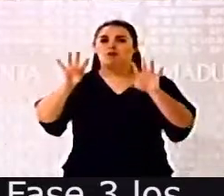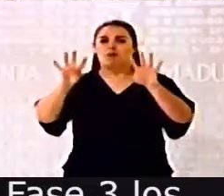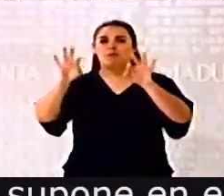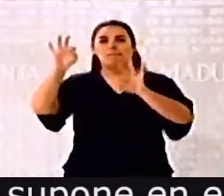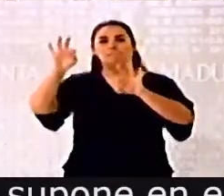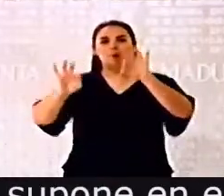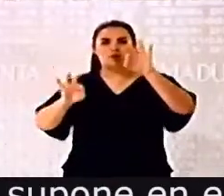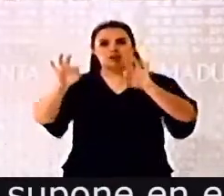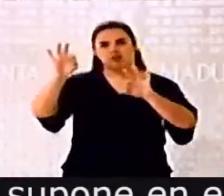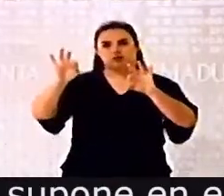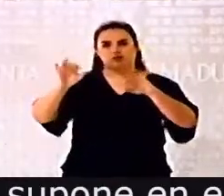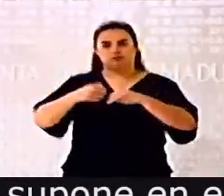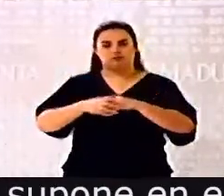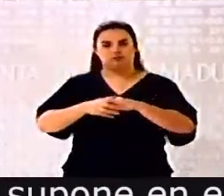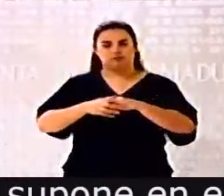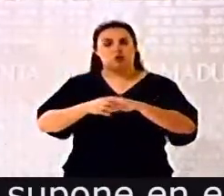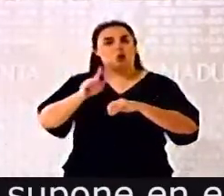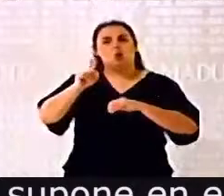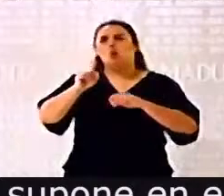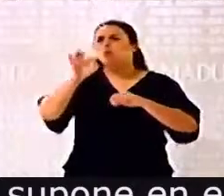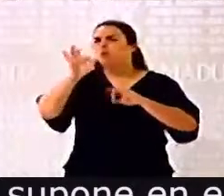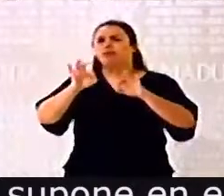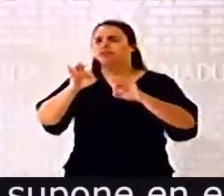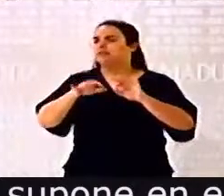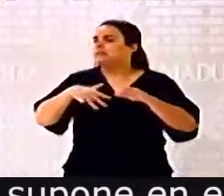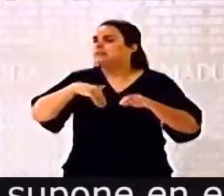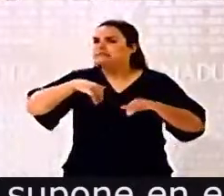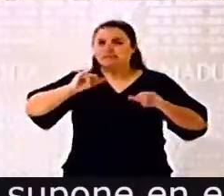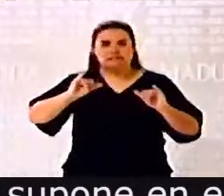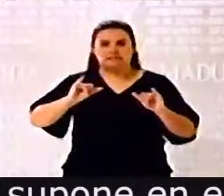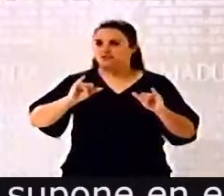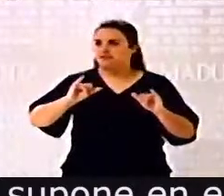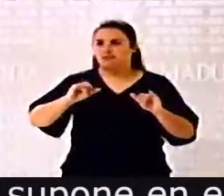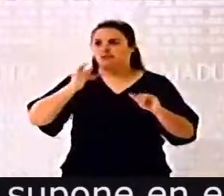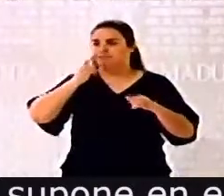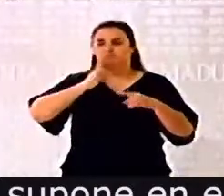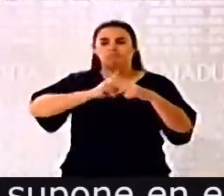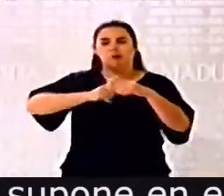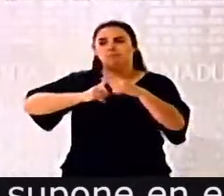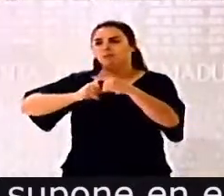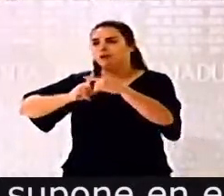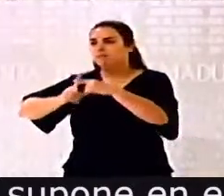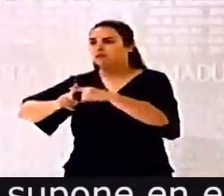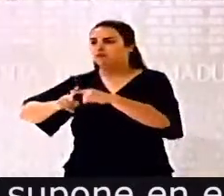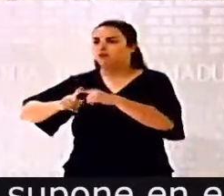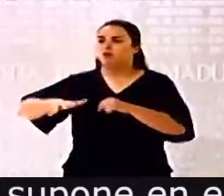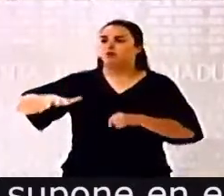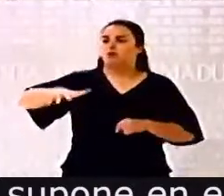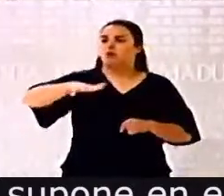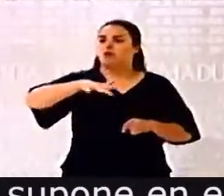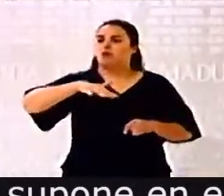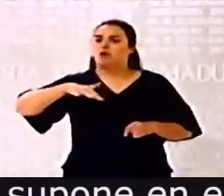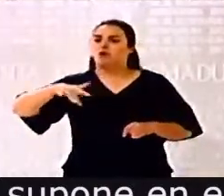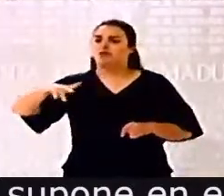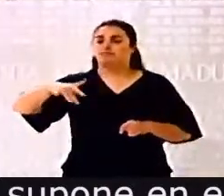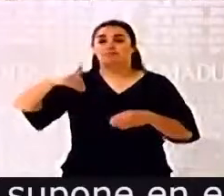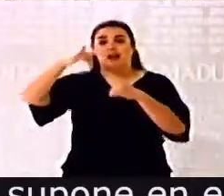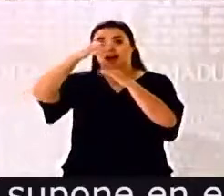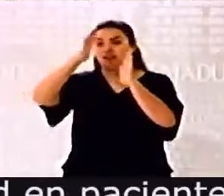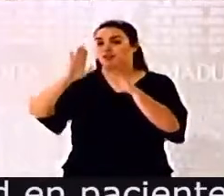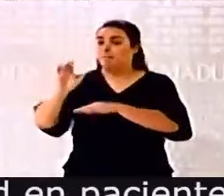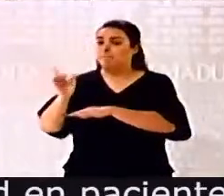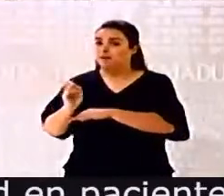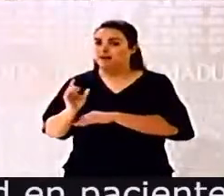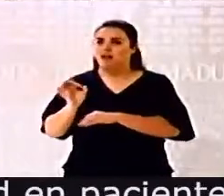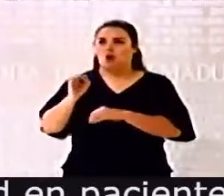0,9%, es decir, no llegamos al 1% de positividad en aquellos pacientes que nuestra atención primaria